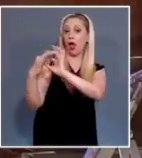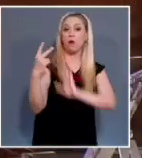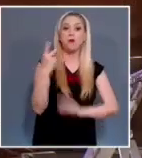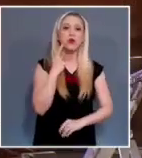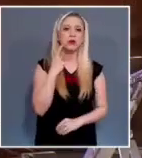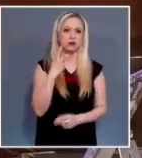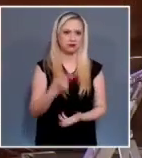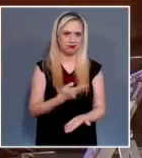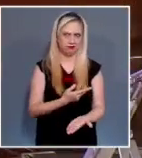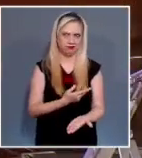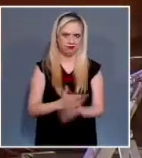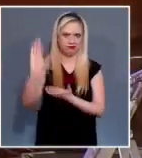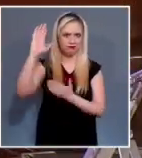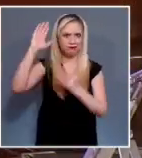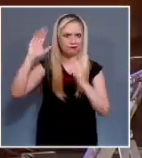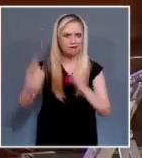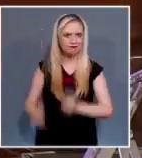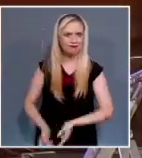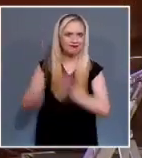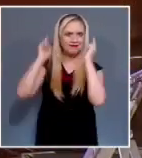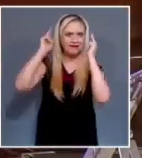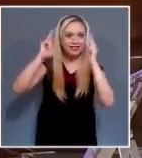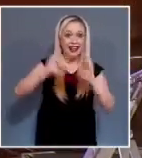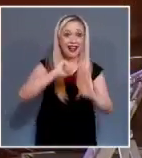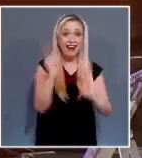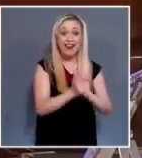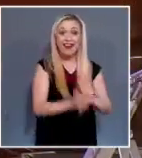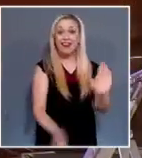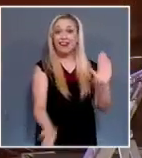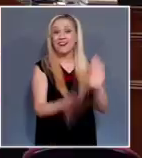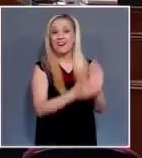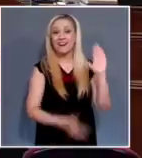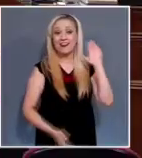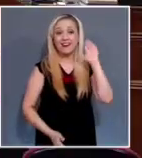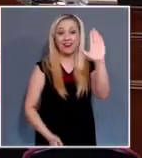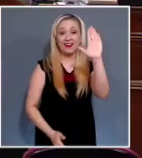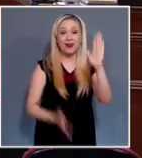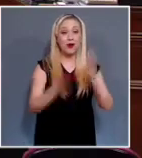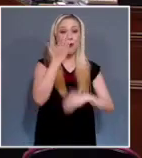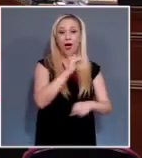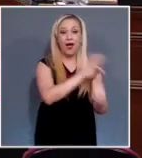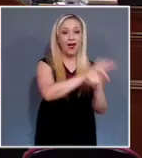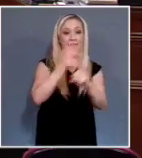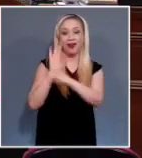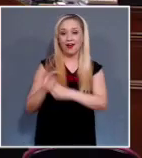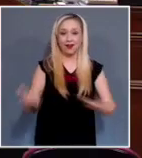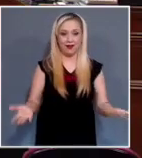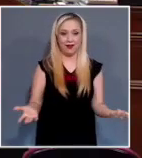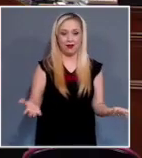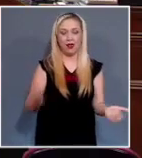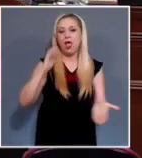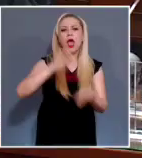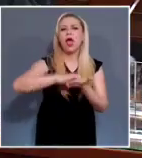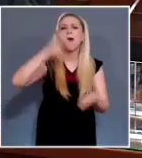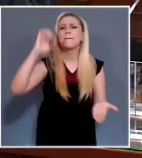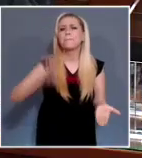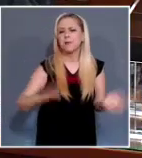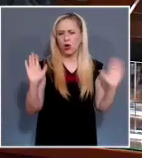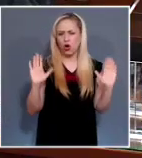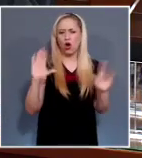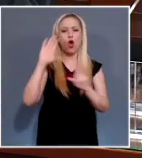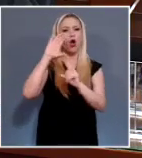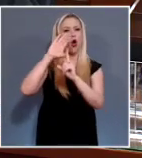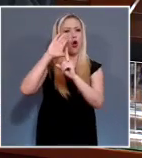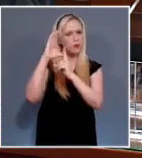añadieron, el proceso de selección puede ser mejorable mediante la creación, por ejemplo, de una comisión conformada